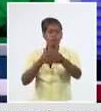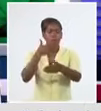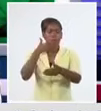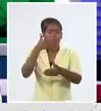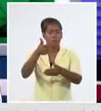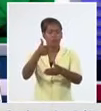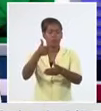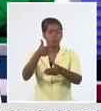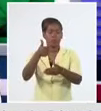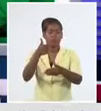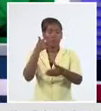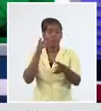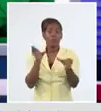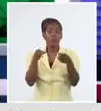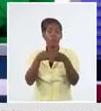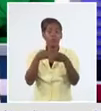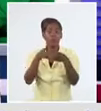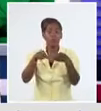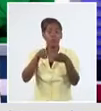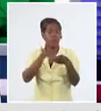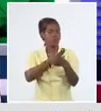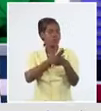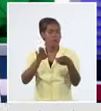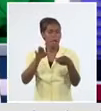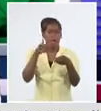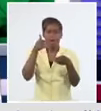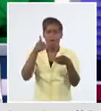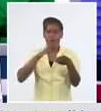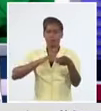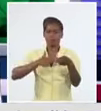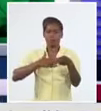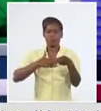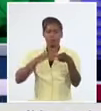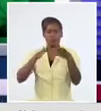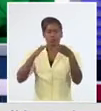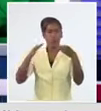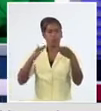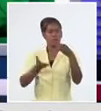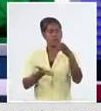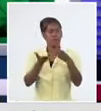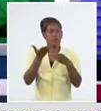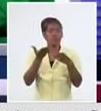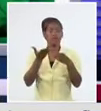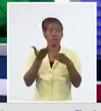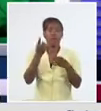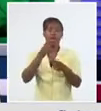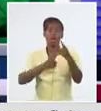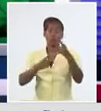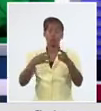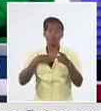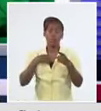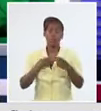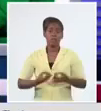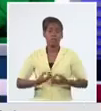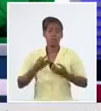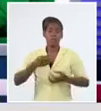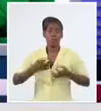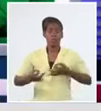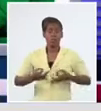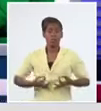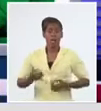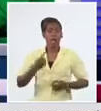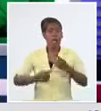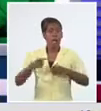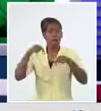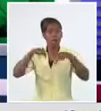86.635 niños se han egresado de los hospitales de una manera satisfactoria y algunos con determinadas secuelas, pero sí hay una luz al final